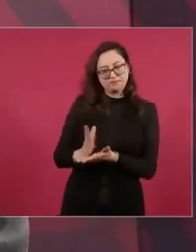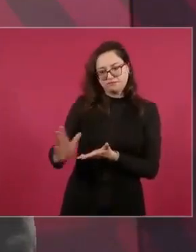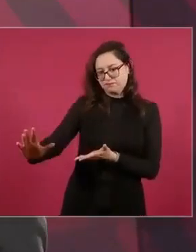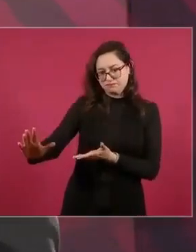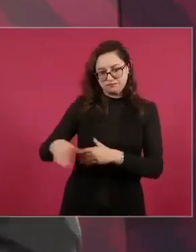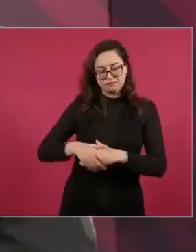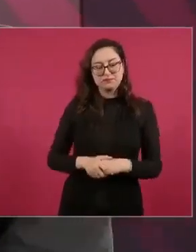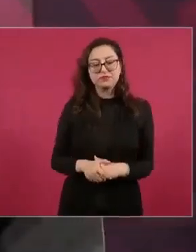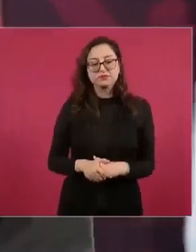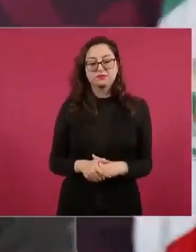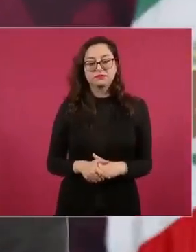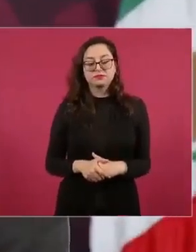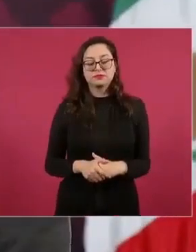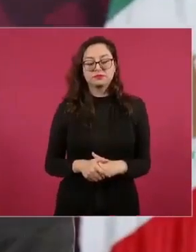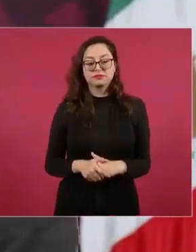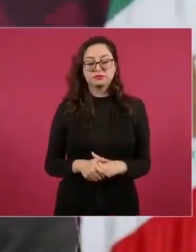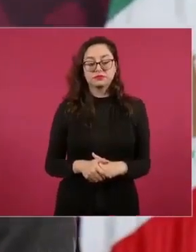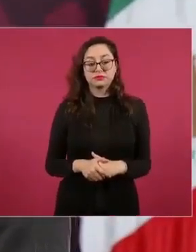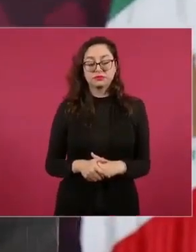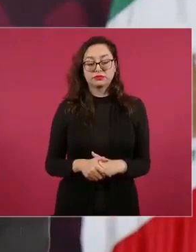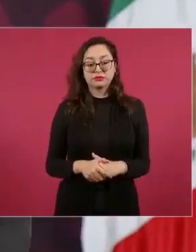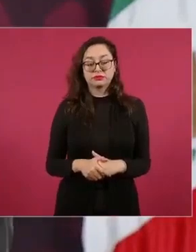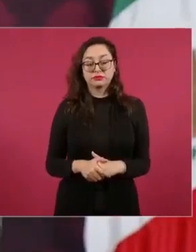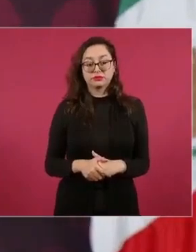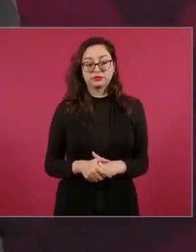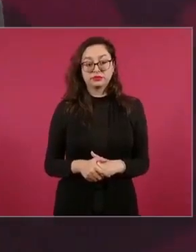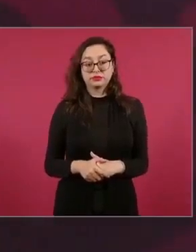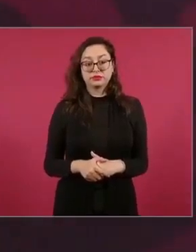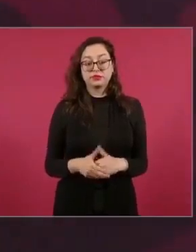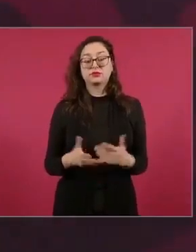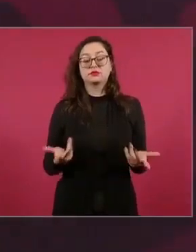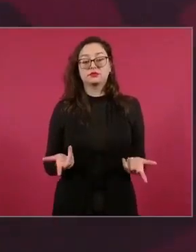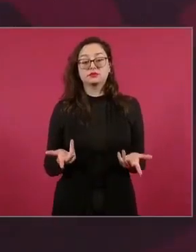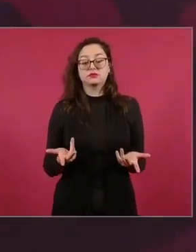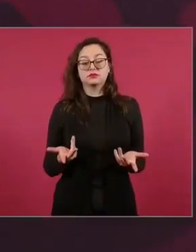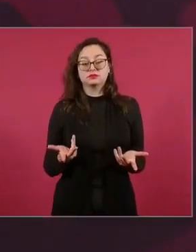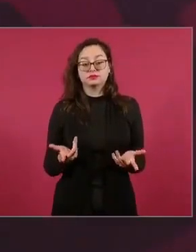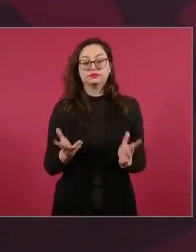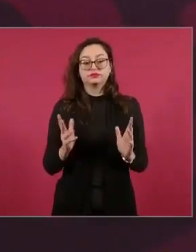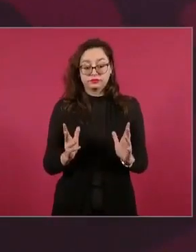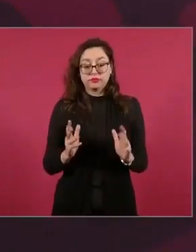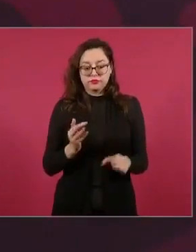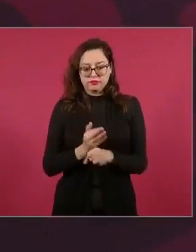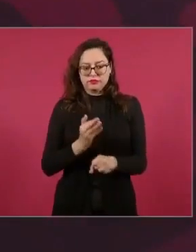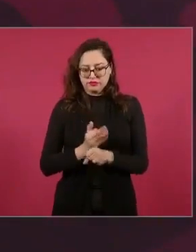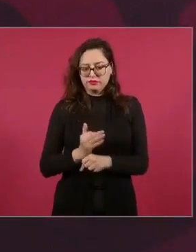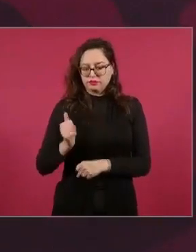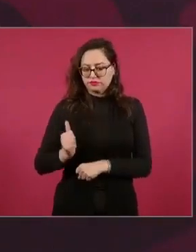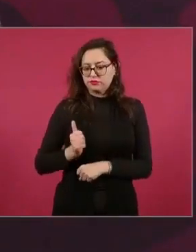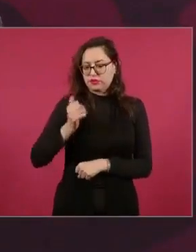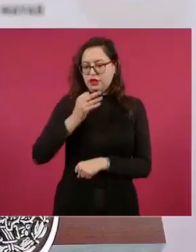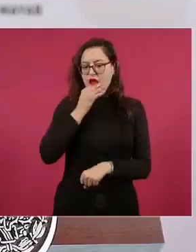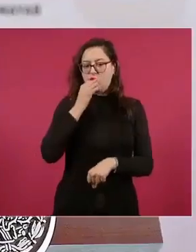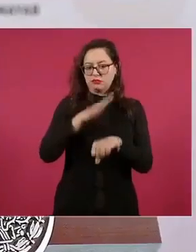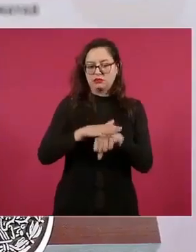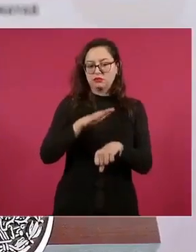para informarles que José Ramón, según me ha